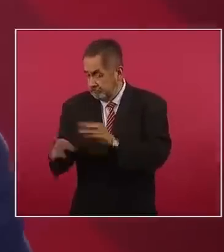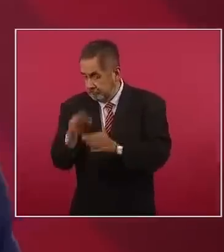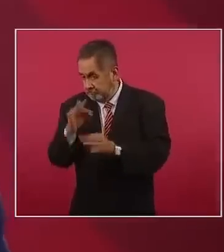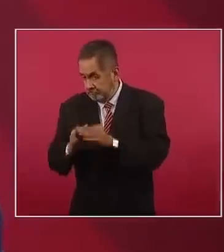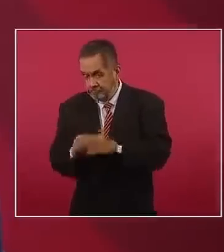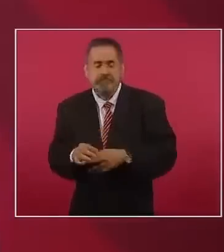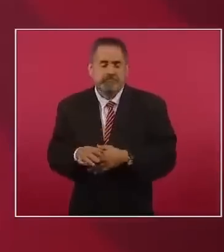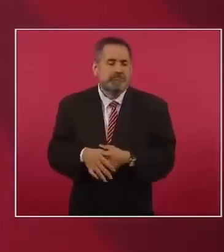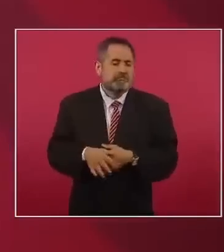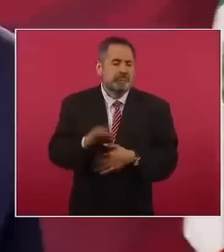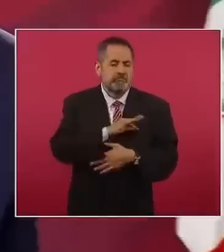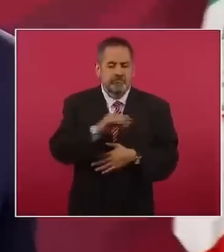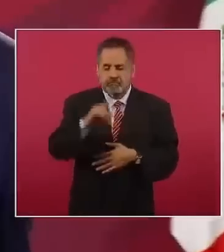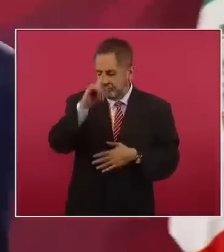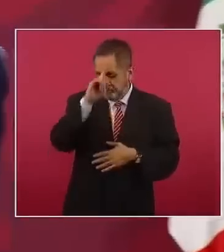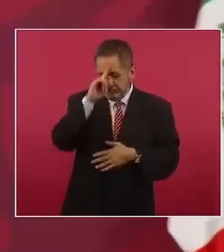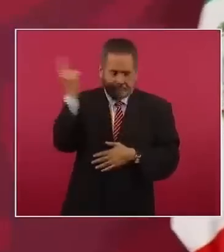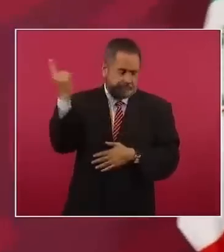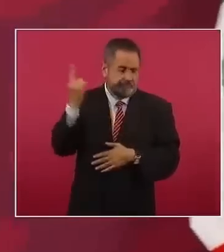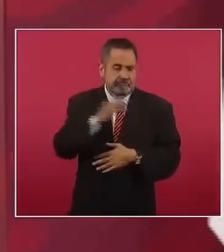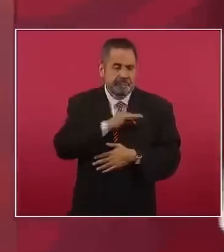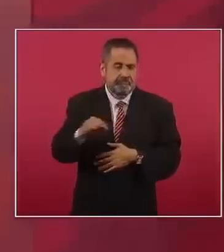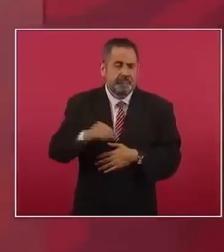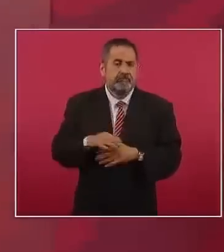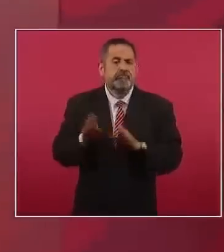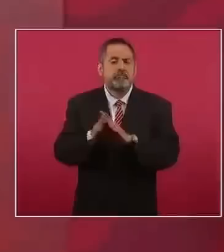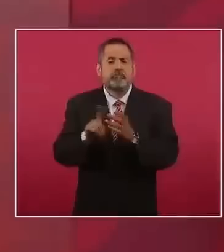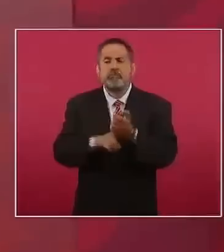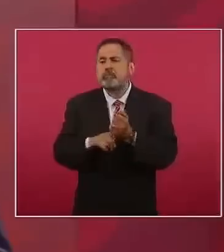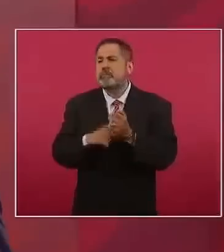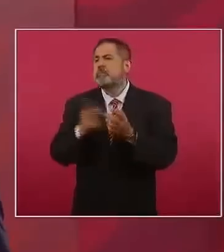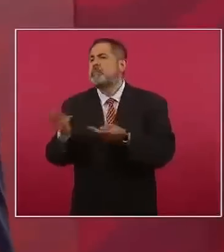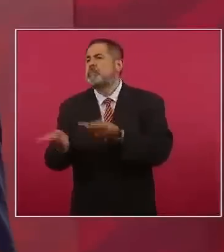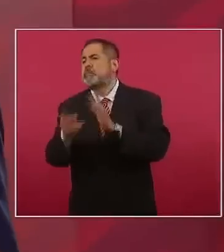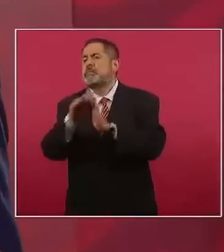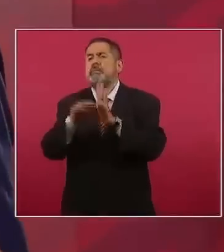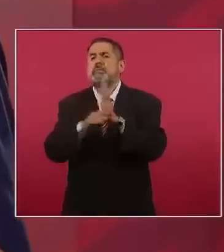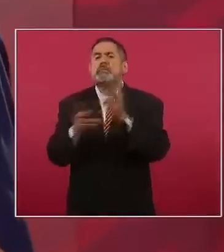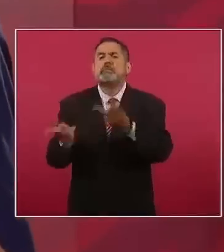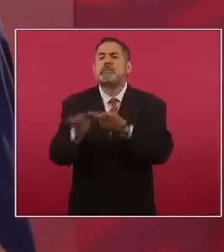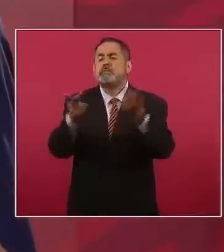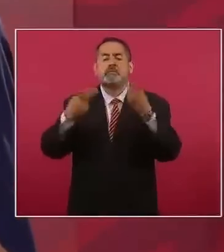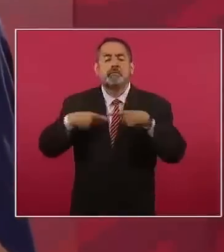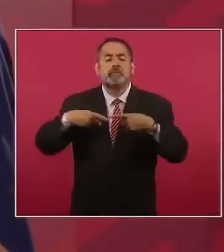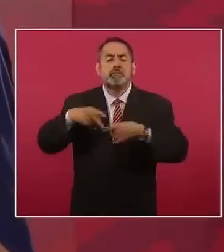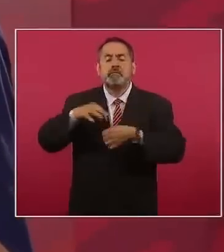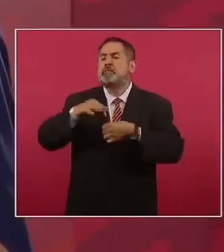se puede resolver con una o con dos encuestas.